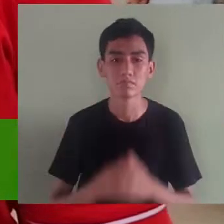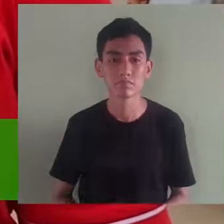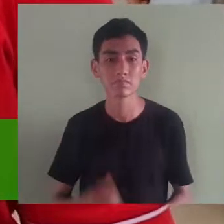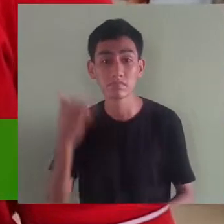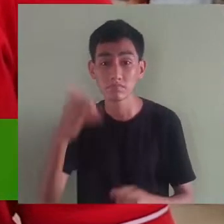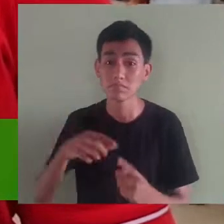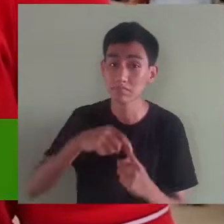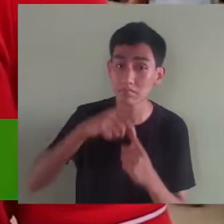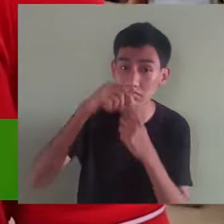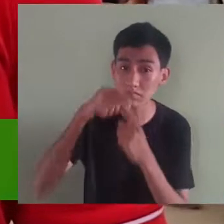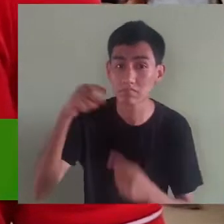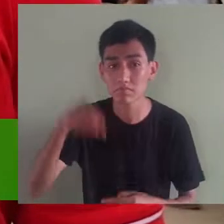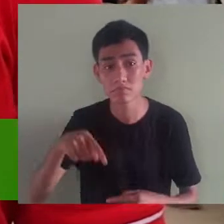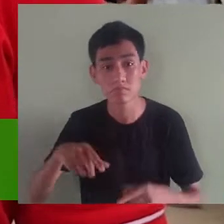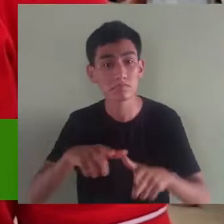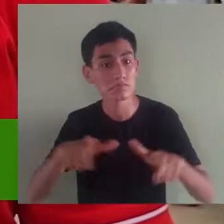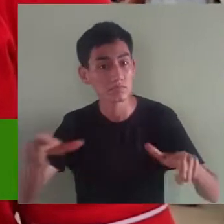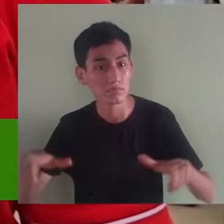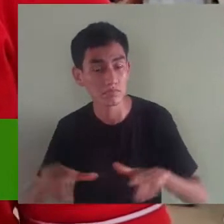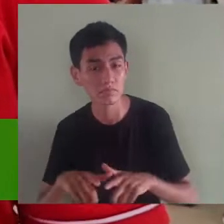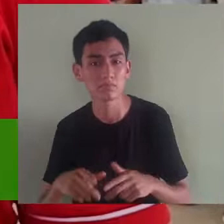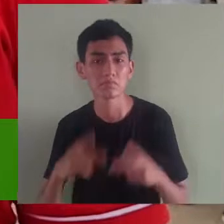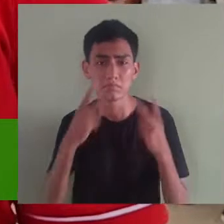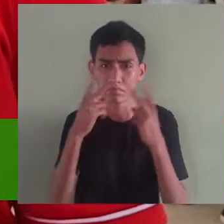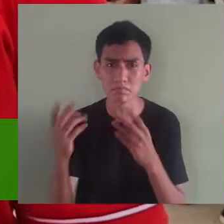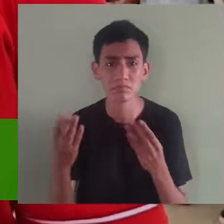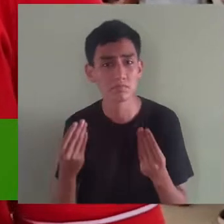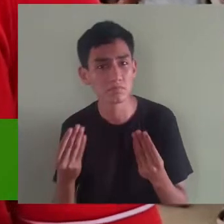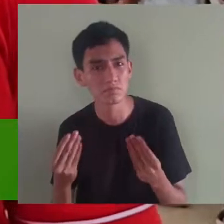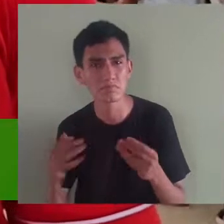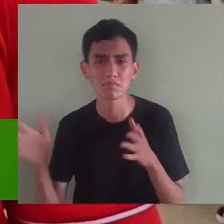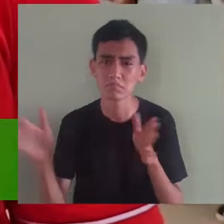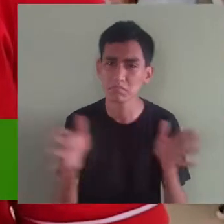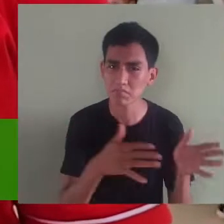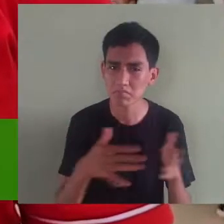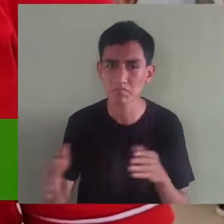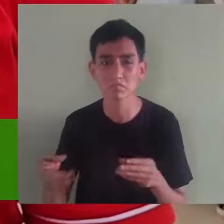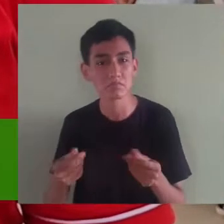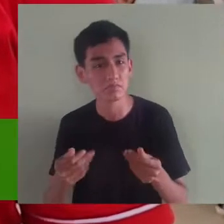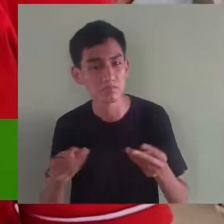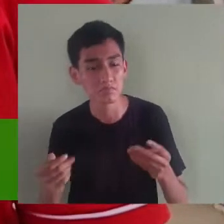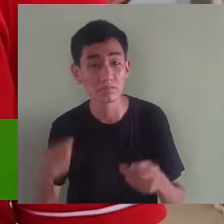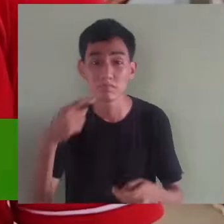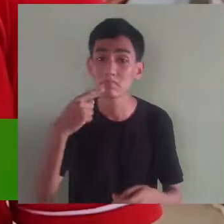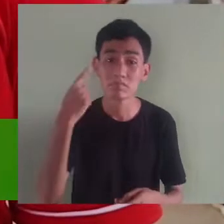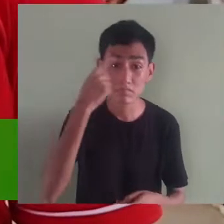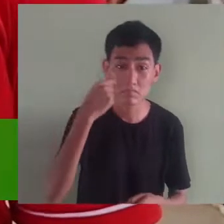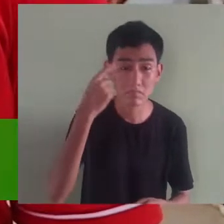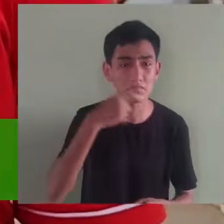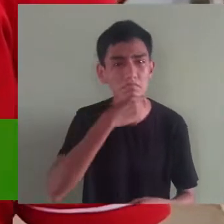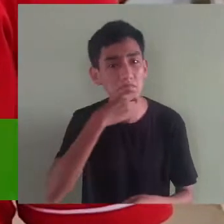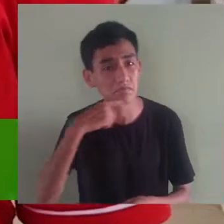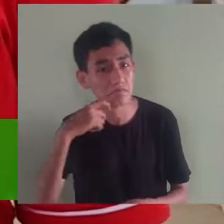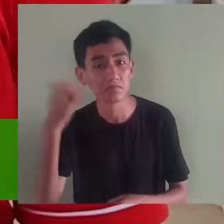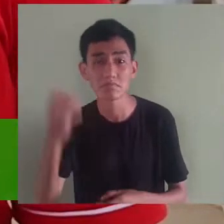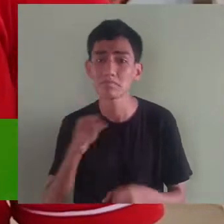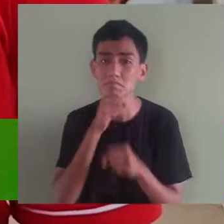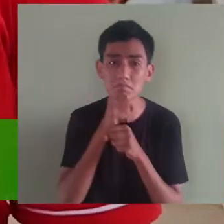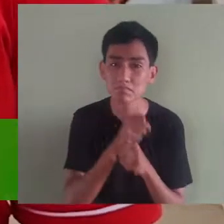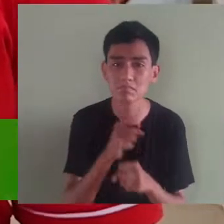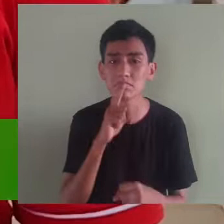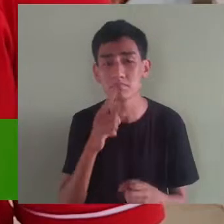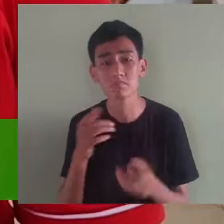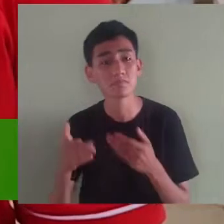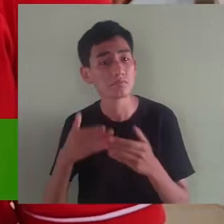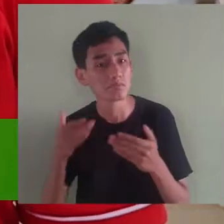especial acá también en la zona que tenemos nosotros con bastante polvadera, se resecan bastante los ojos y en los ancianitos es más fácil